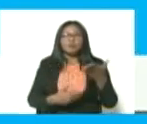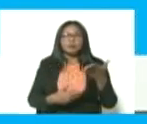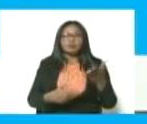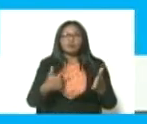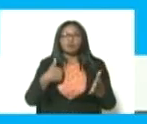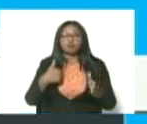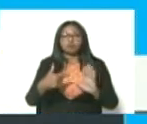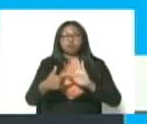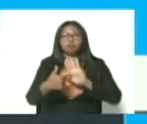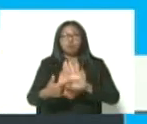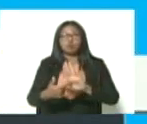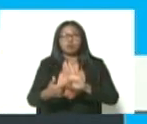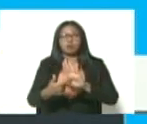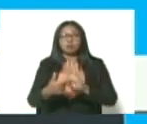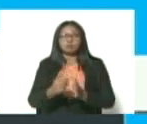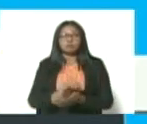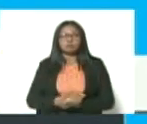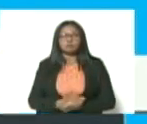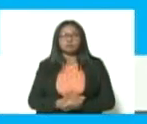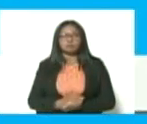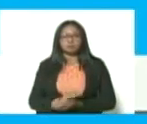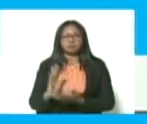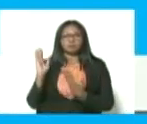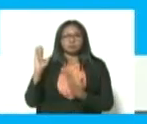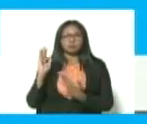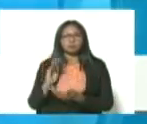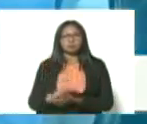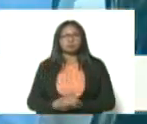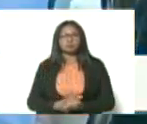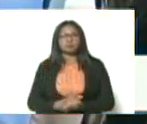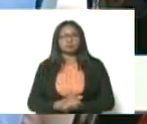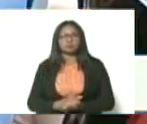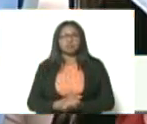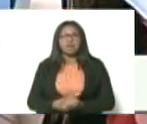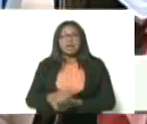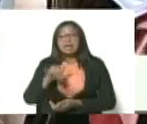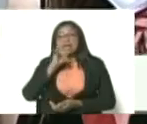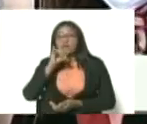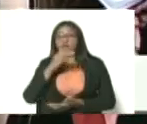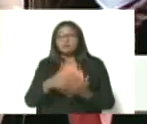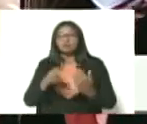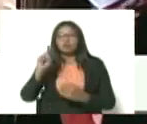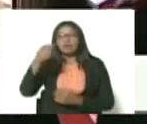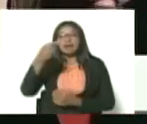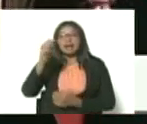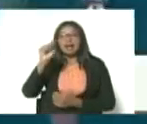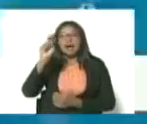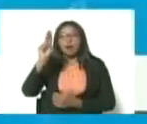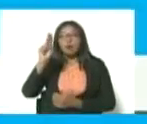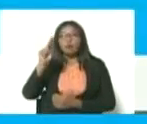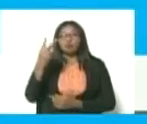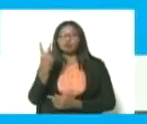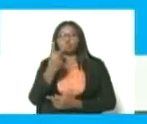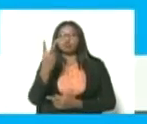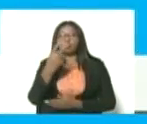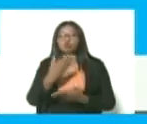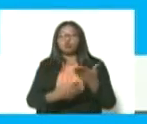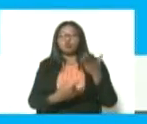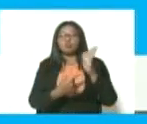mostrado de el reporte de la GAO. Son dos documentos